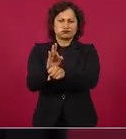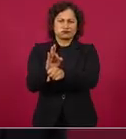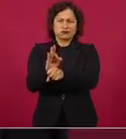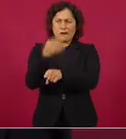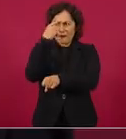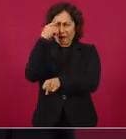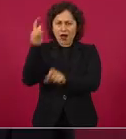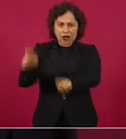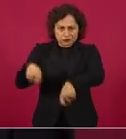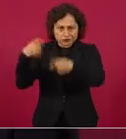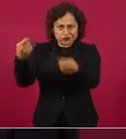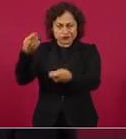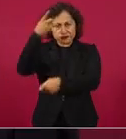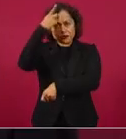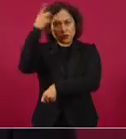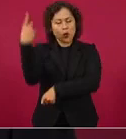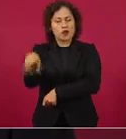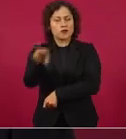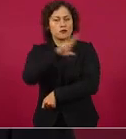Hoy,